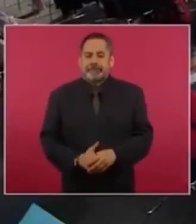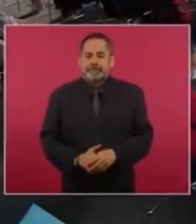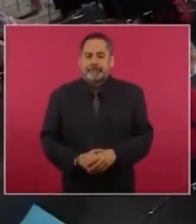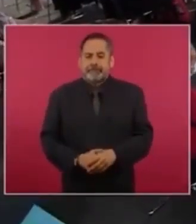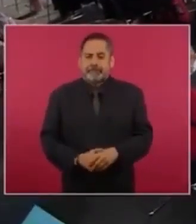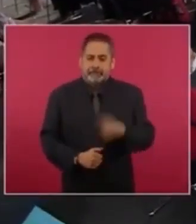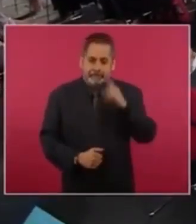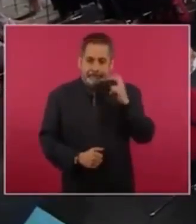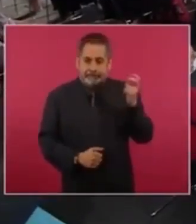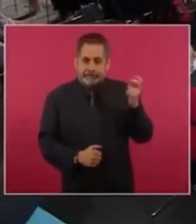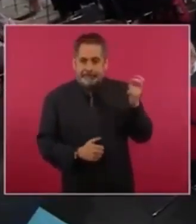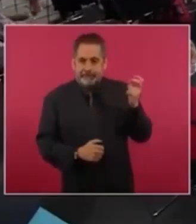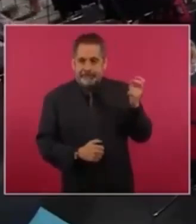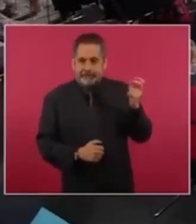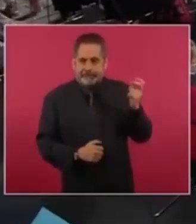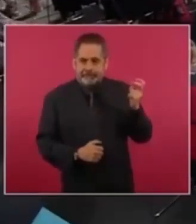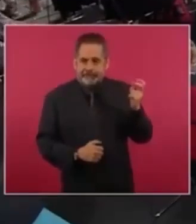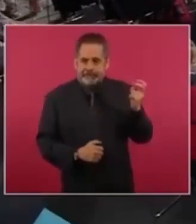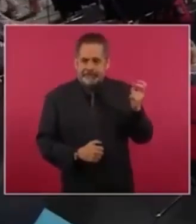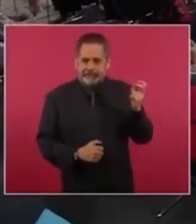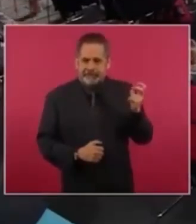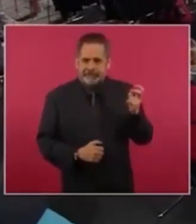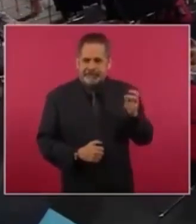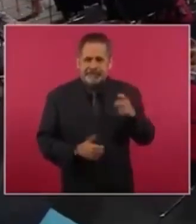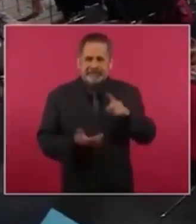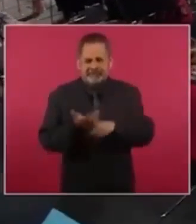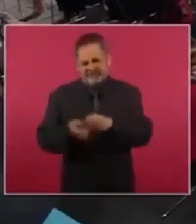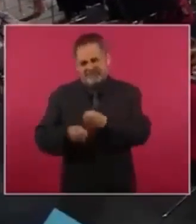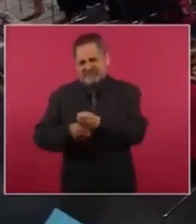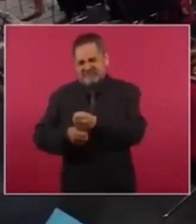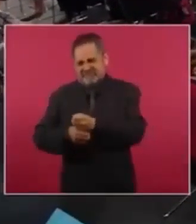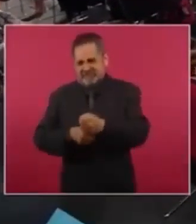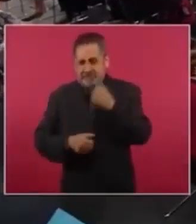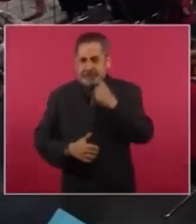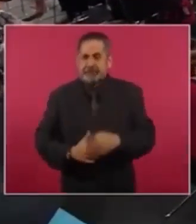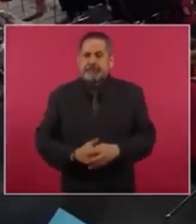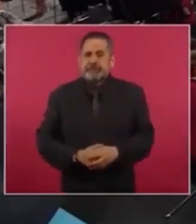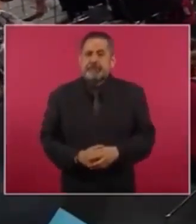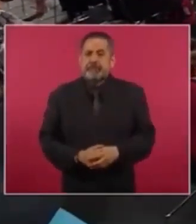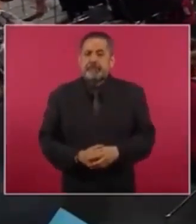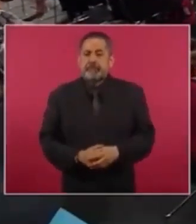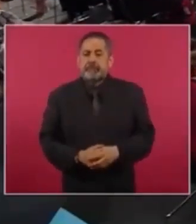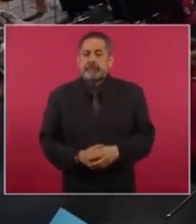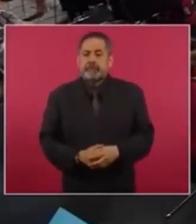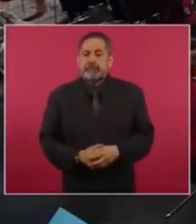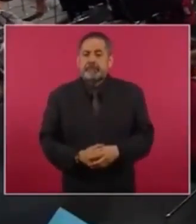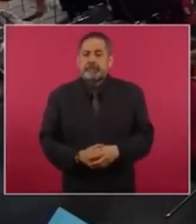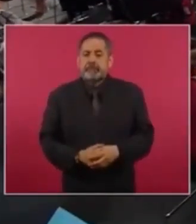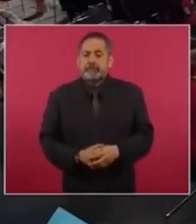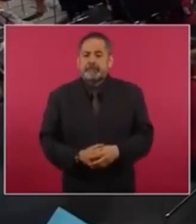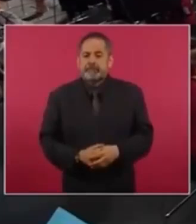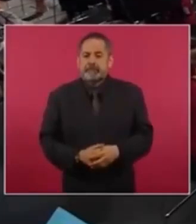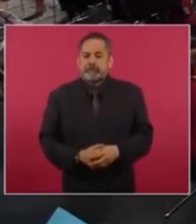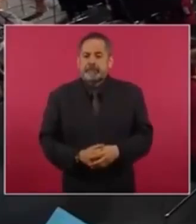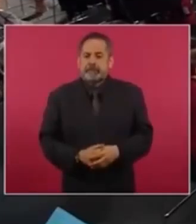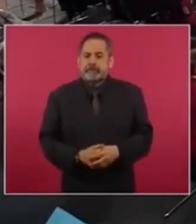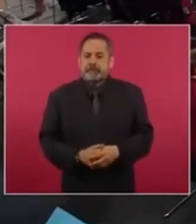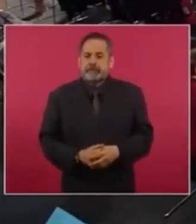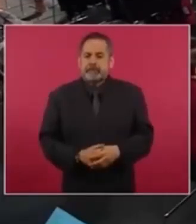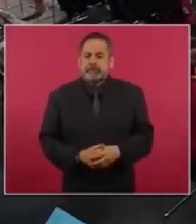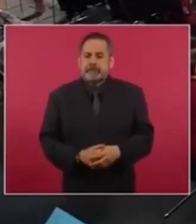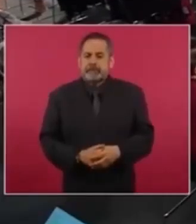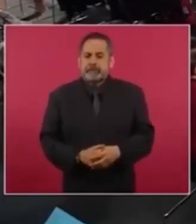Esto es un hecho de tortura. Que permitiera conocer la verdad de los hechos y la procuración de justicia.